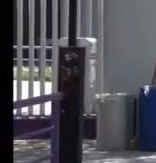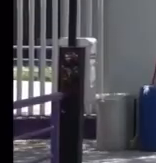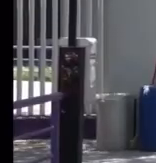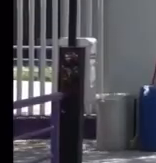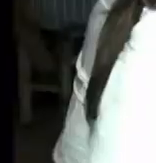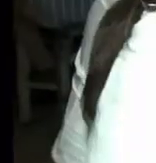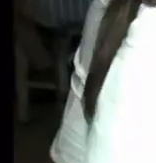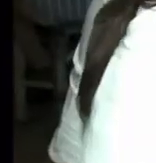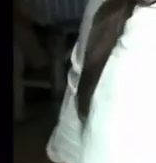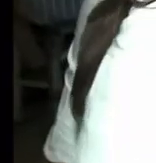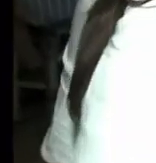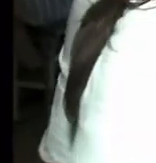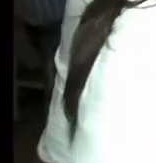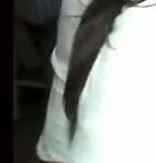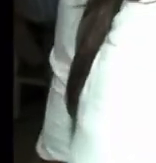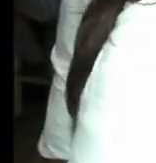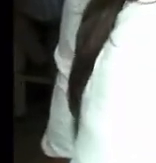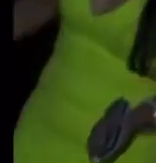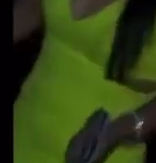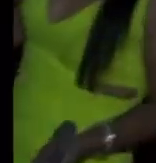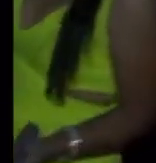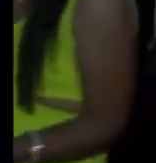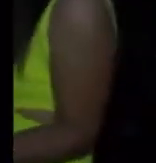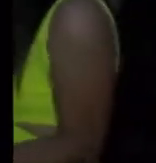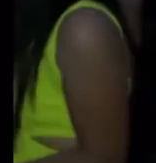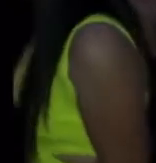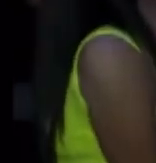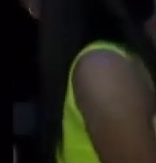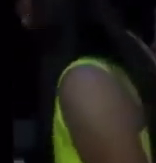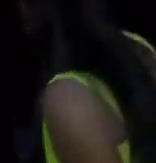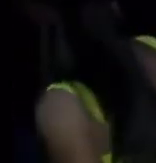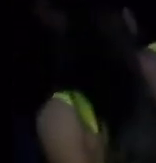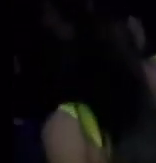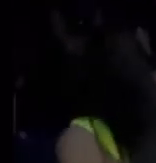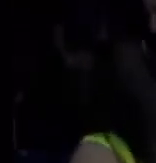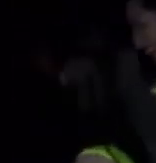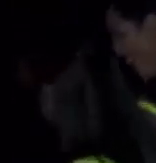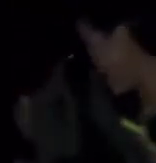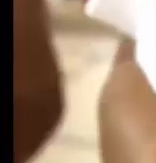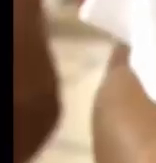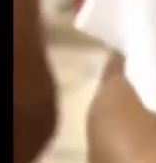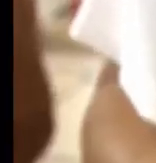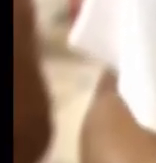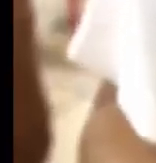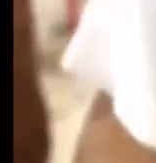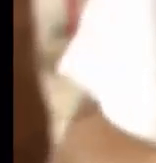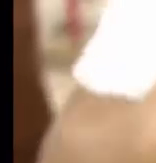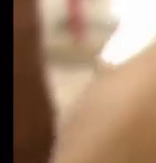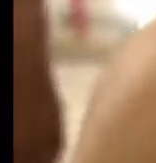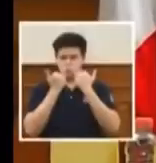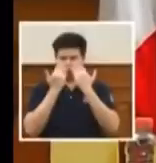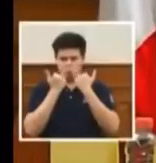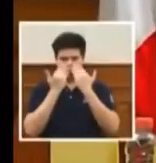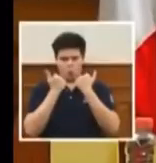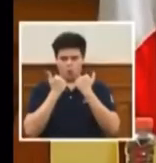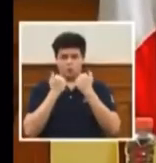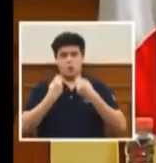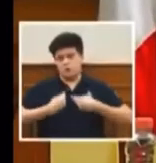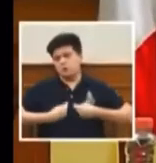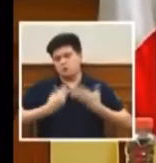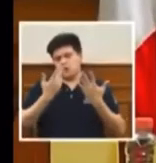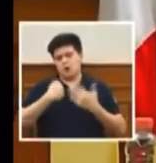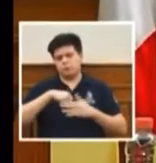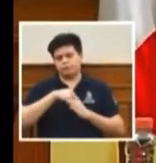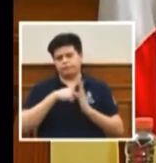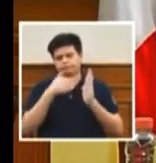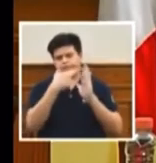el incremento en el aforo y la liberación de los horarios a partir del próximo lunes 20 de septiembre nos ajustamos a